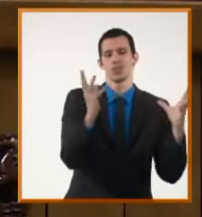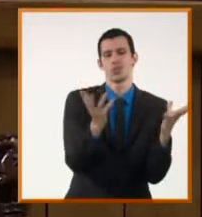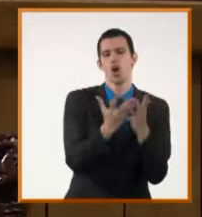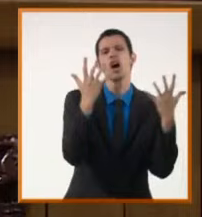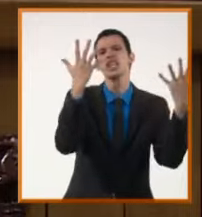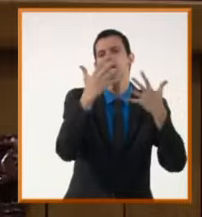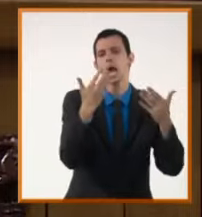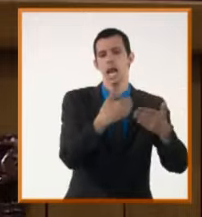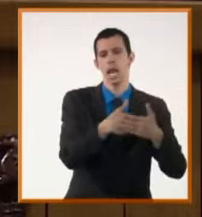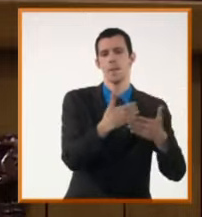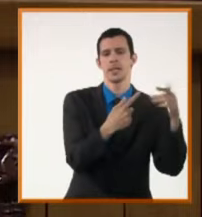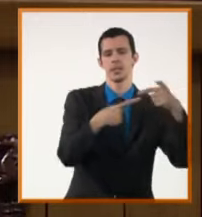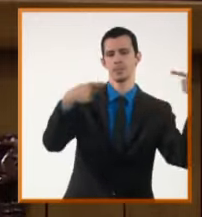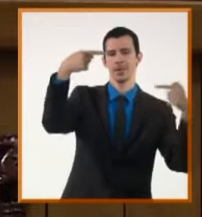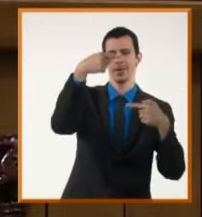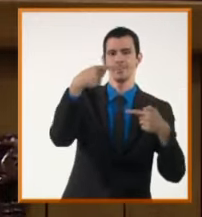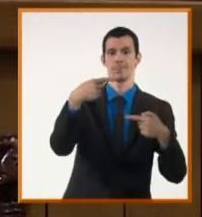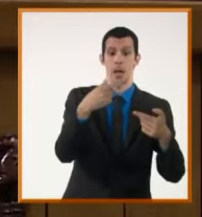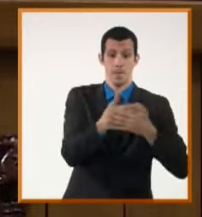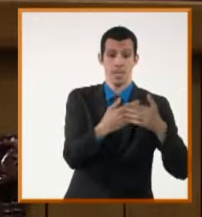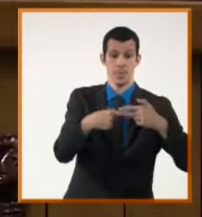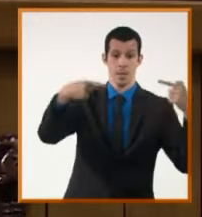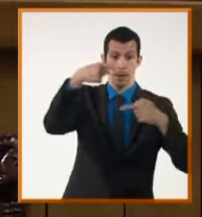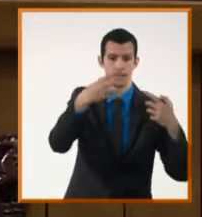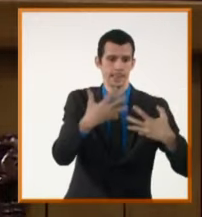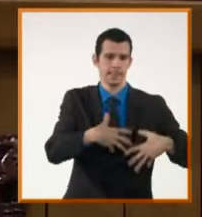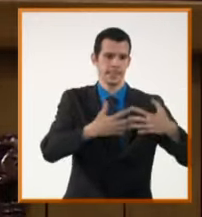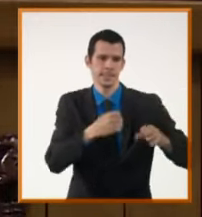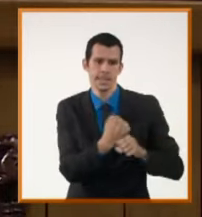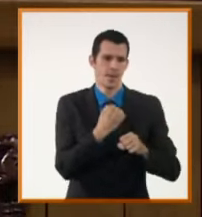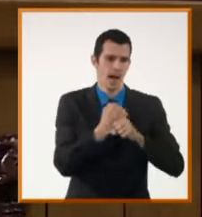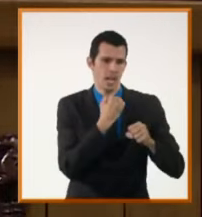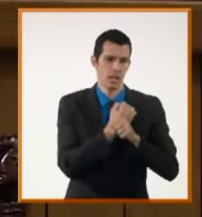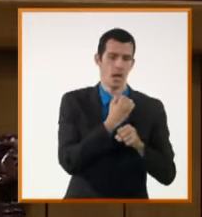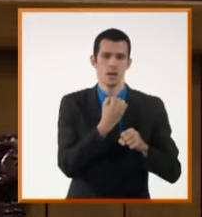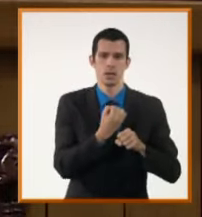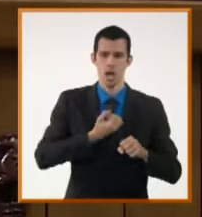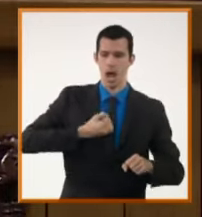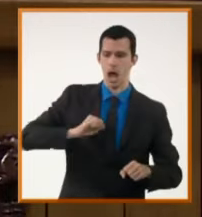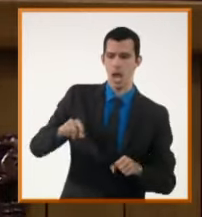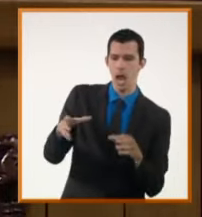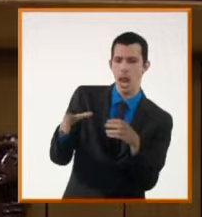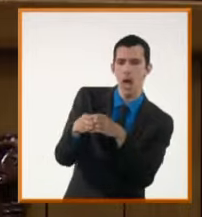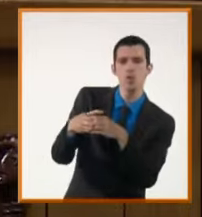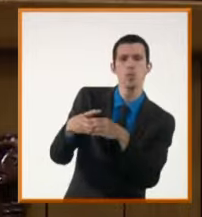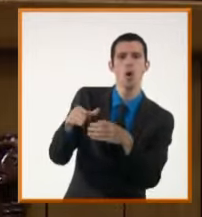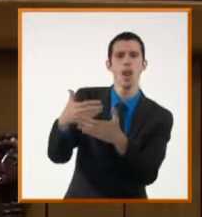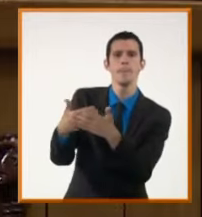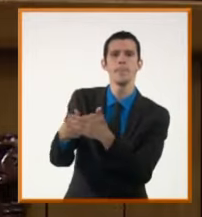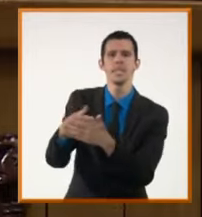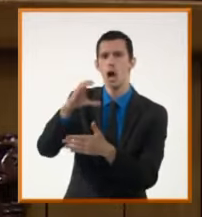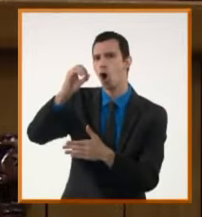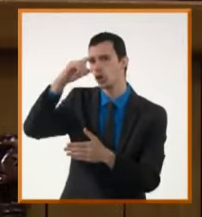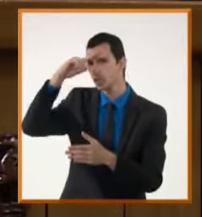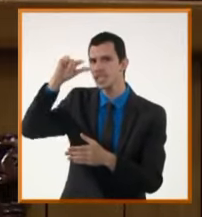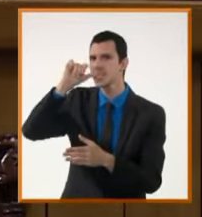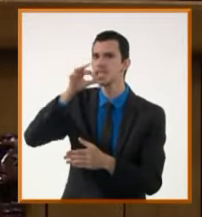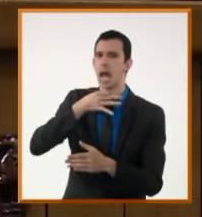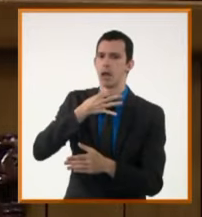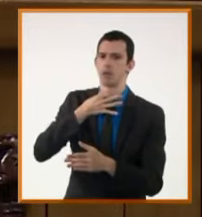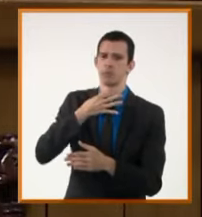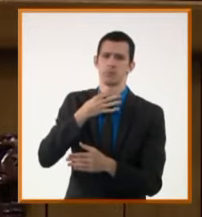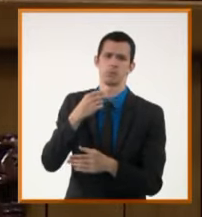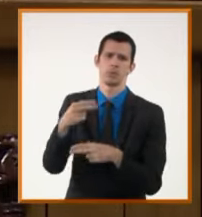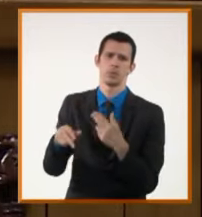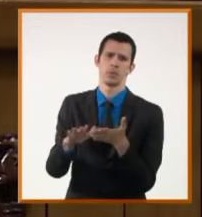para mantener esa cabeza. Entonces, nosotros tenemos que avanzar en eso para mantener que esas SOCE sean eficientes, tengan el mínimo